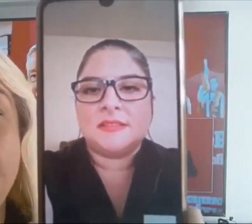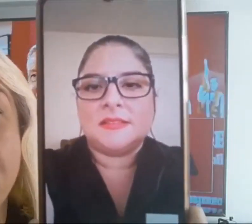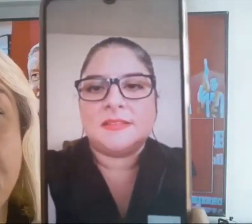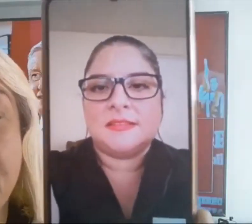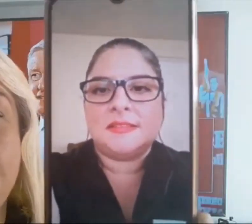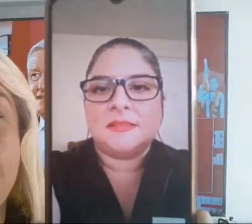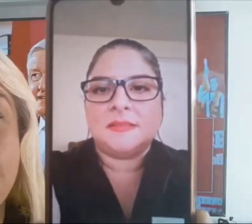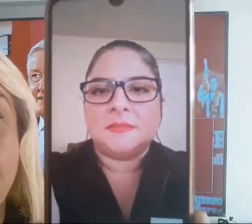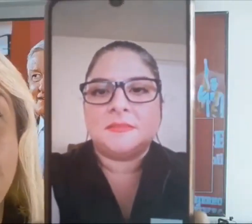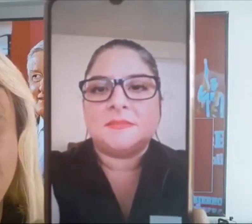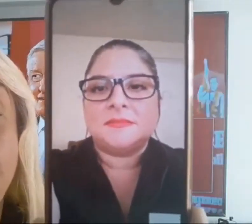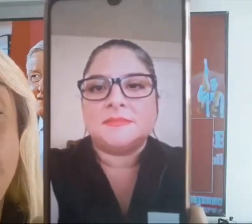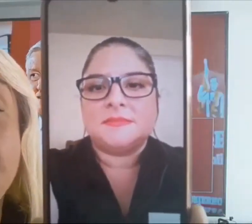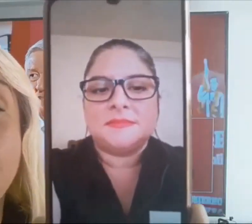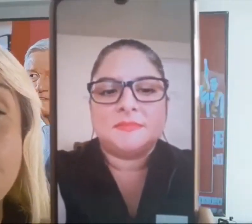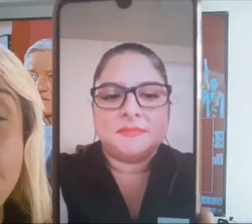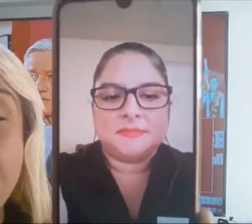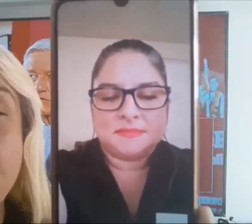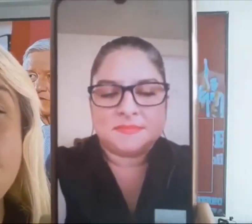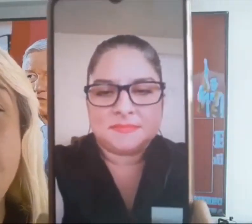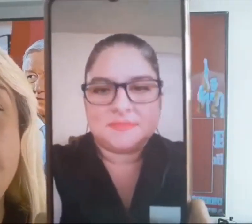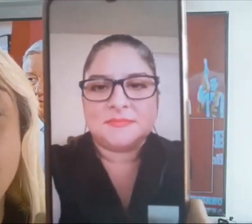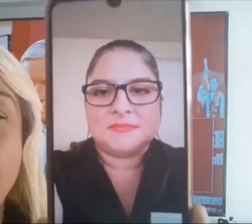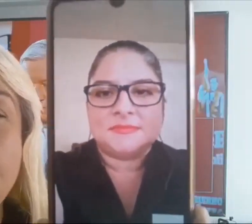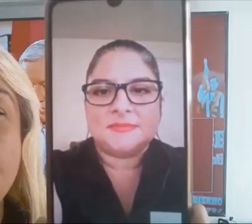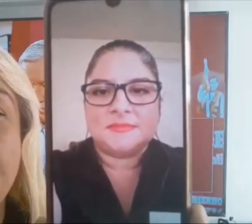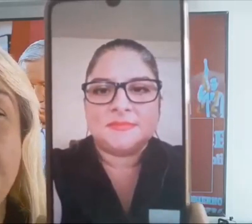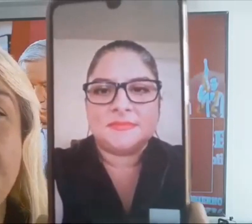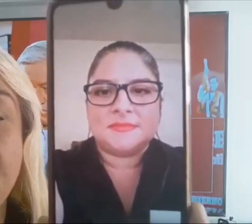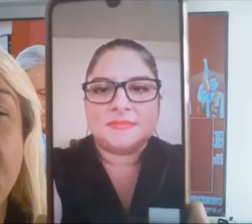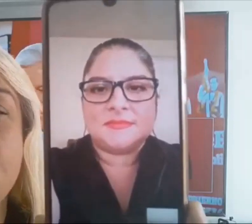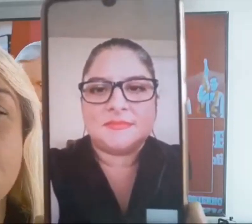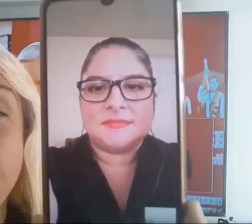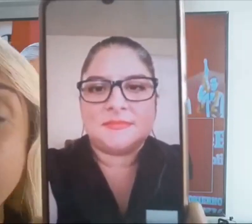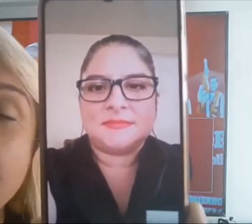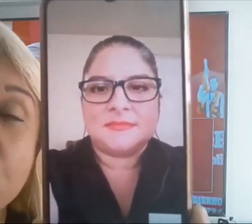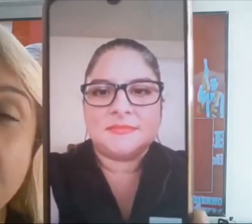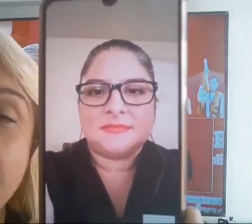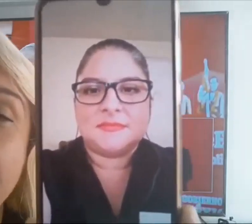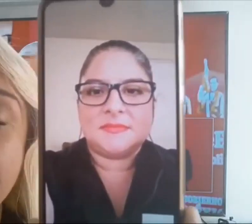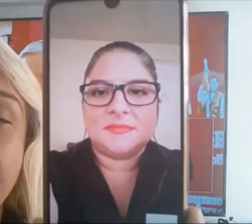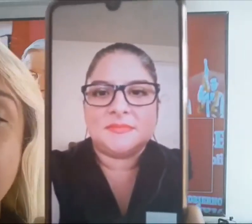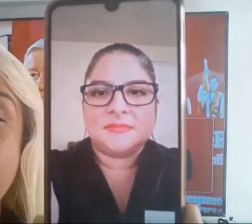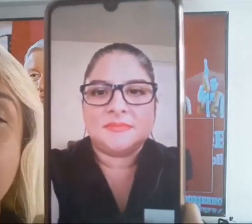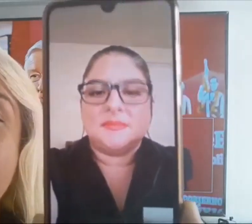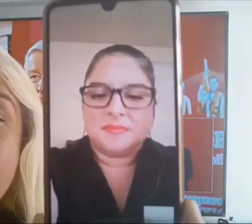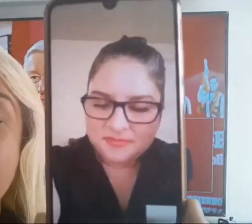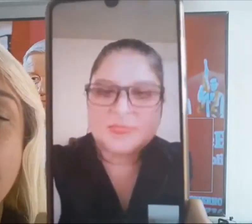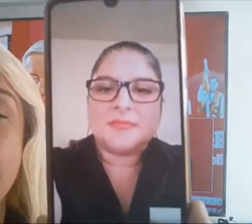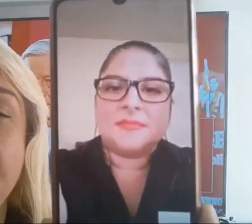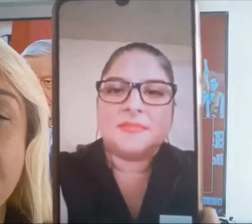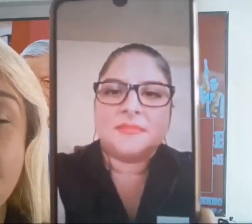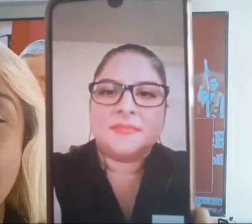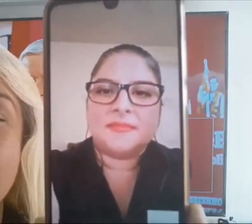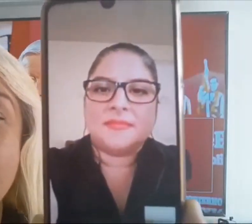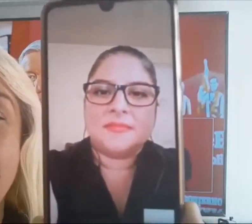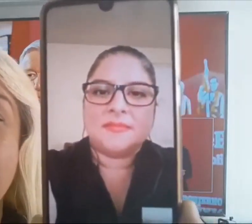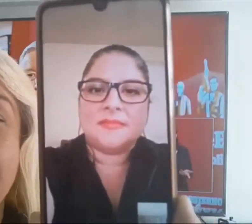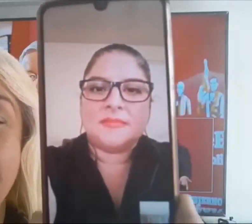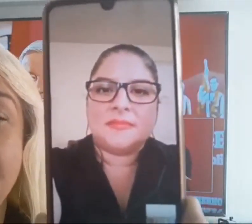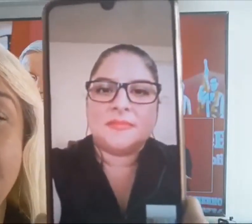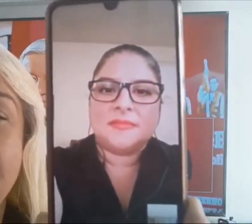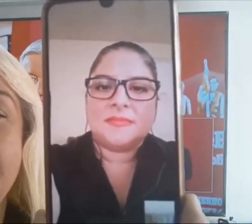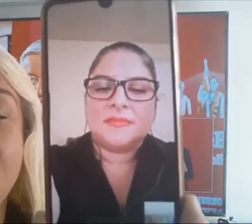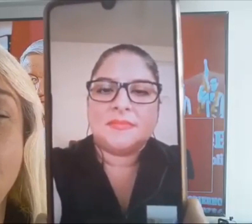convoco aquí a la familia de Oro Sólido a que construyamos una mejor ciudadanía, que nos preparemos. Aquí en internet ya no hay pretexto de no